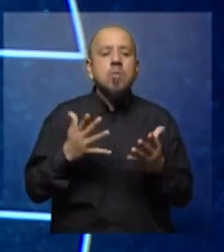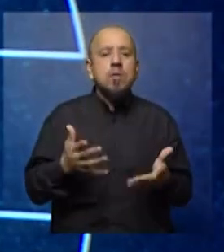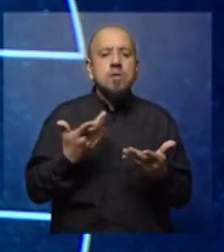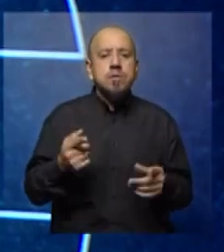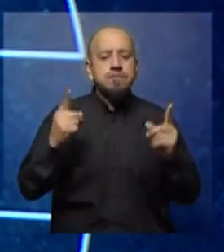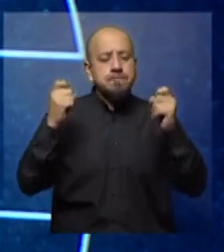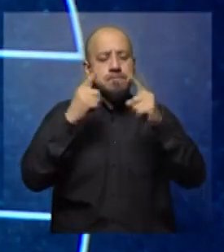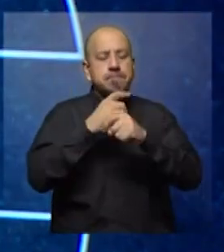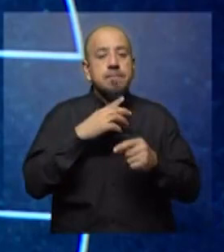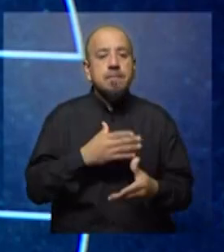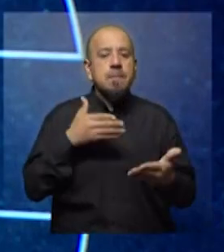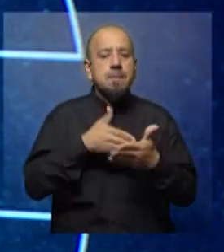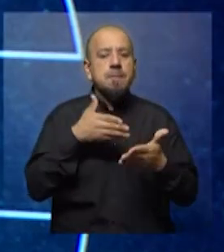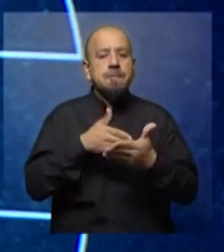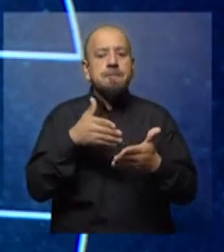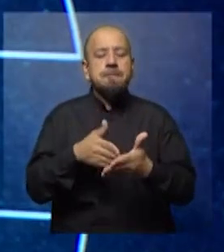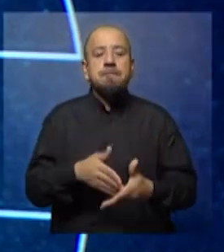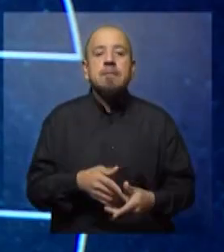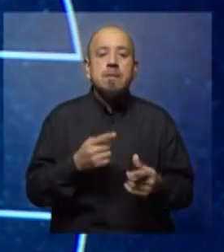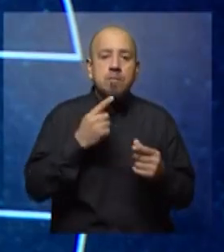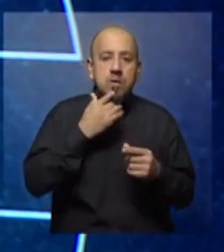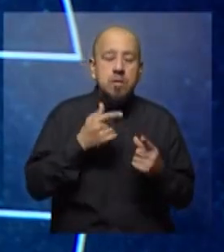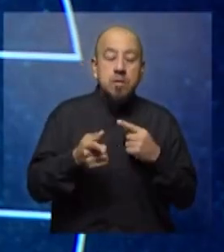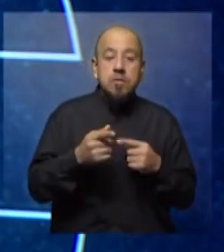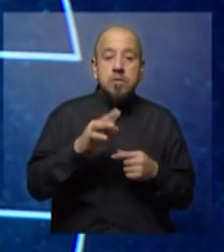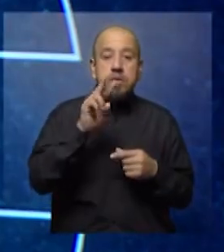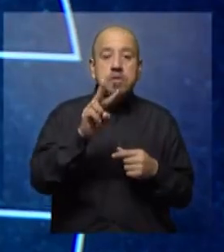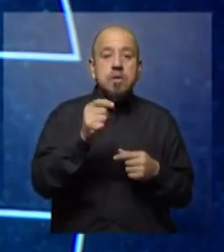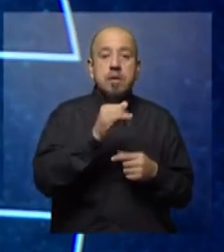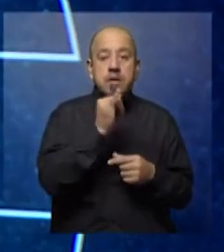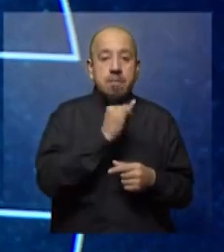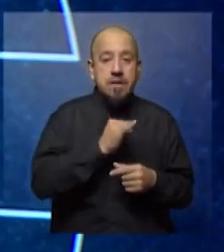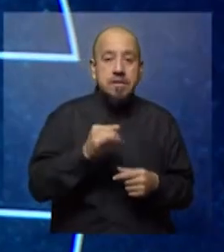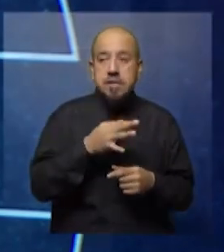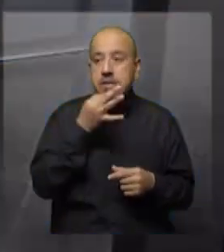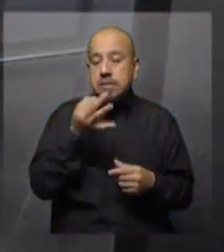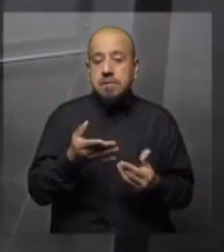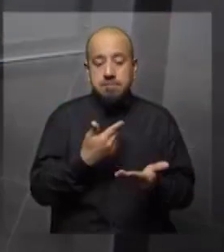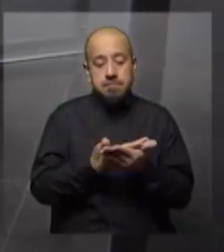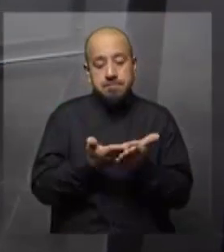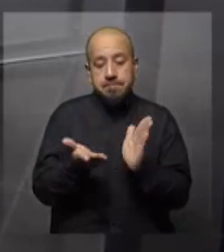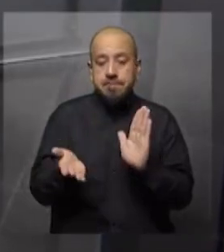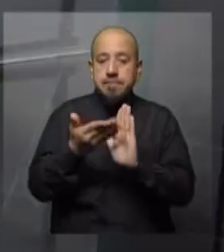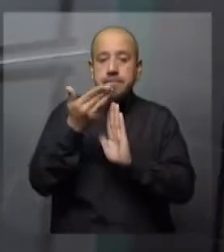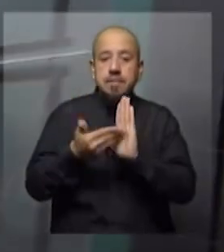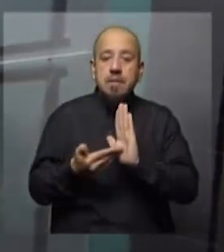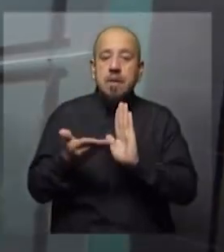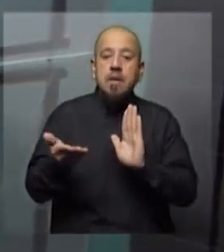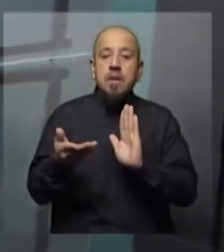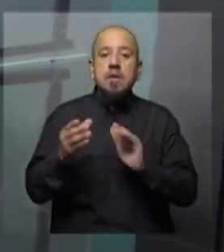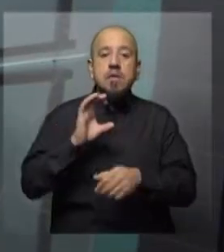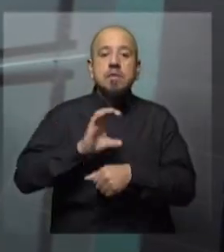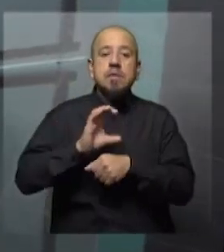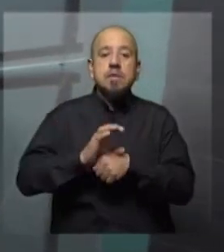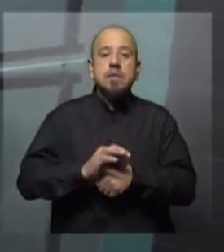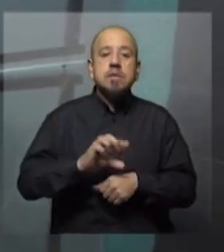las dificultades A las que nos enfrentamos es decir va a Ferreira en lógica viva nos ofrece un conjunto de clases porque lo